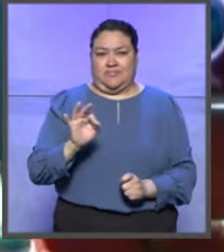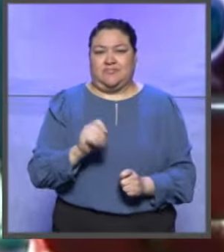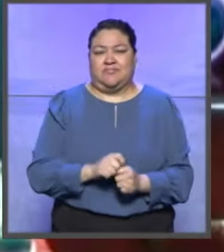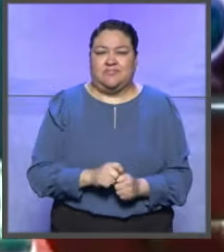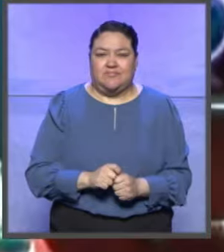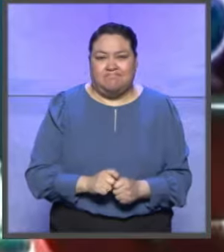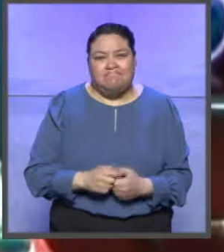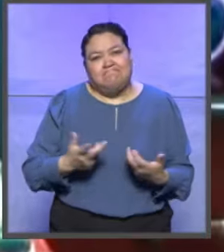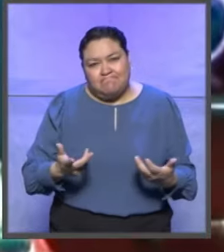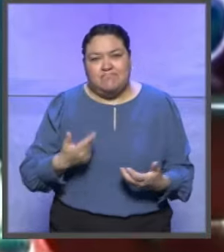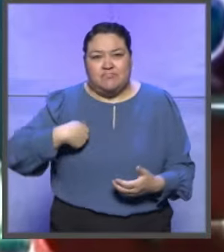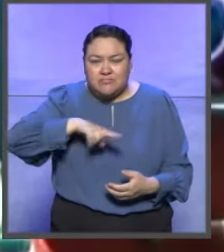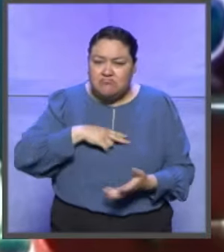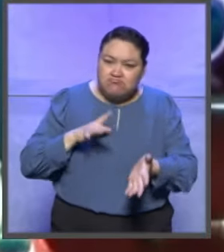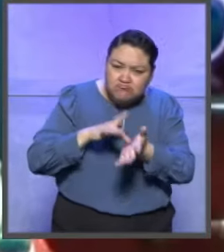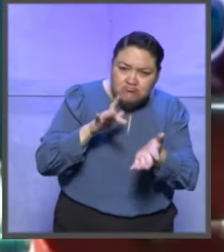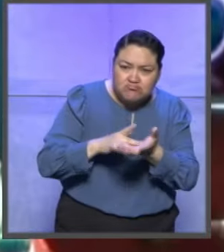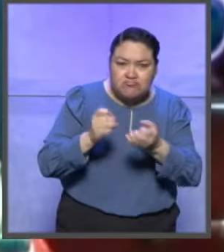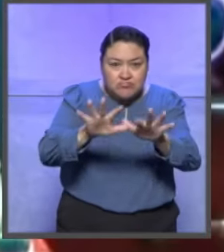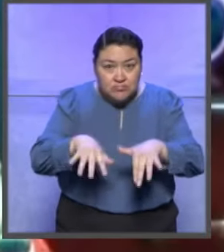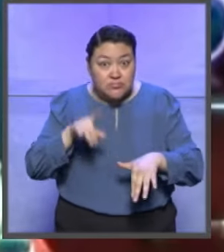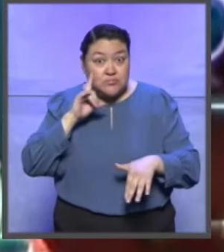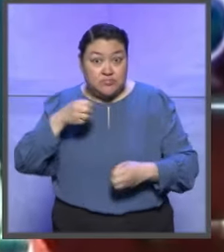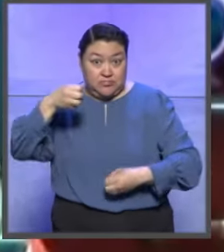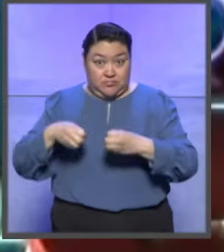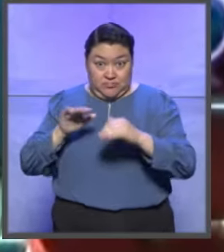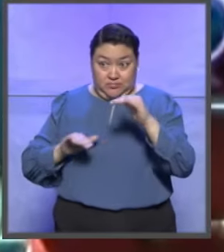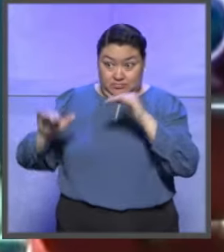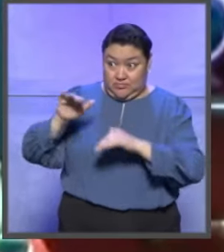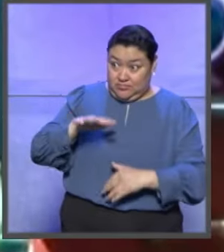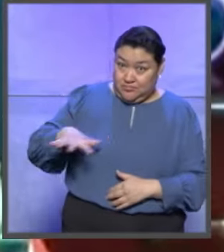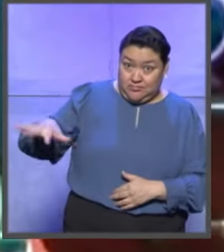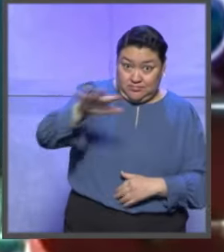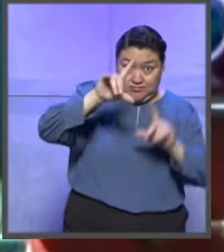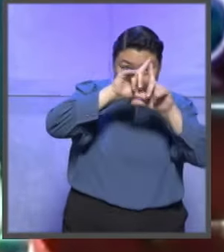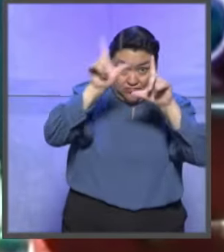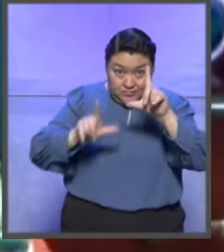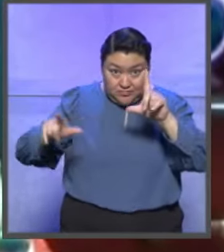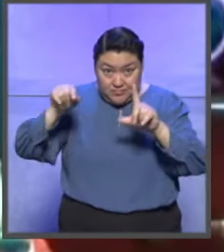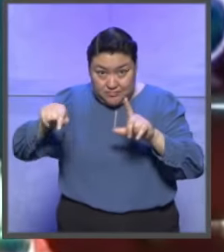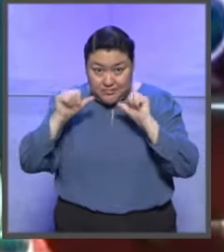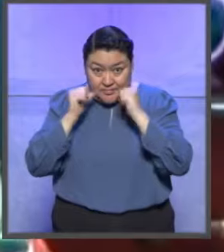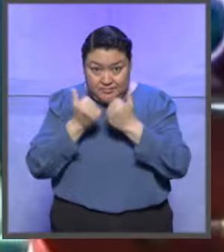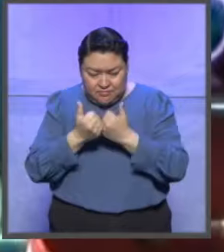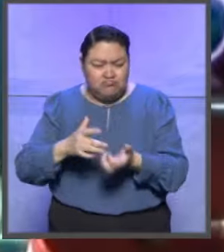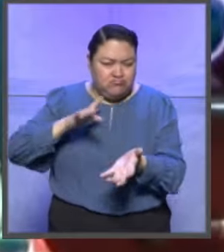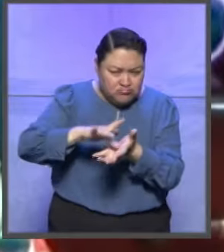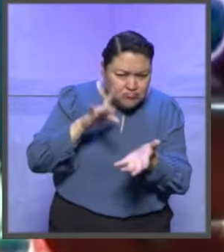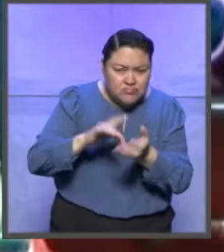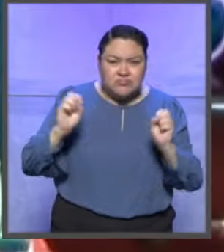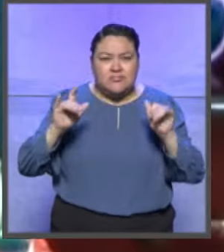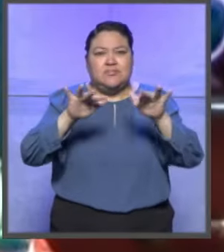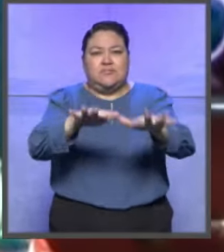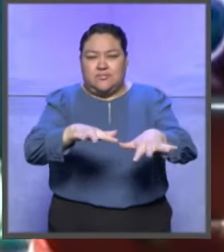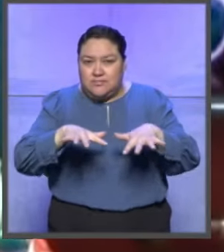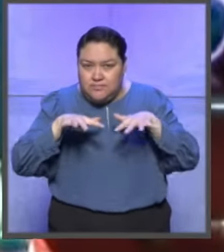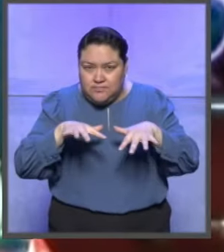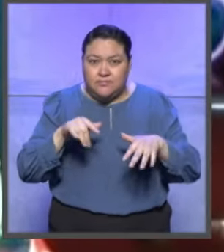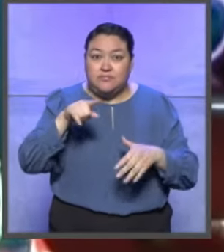eso es que fuimos muy participativas todas las magistraturas que integramos la Asociación de Magistradas